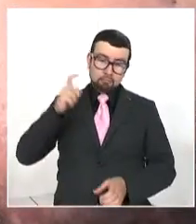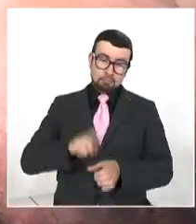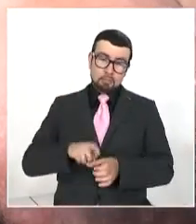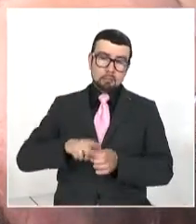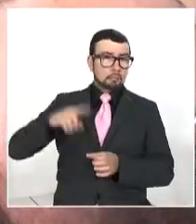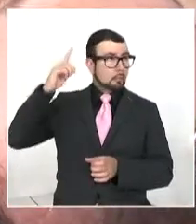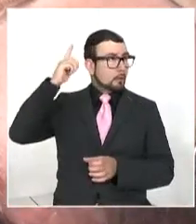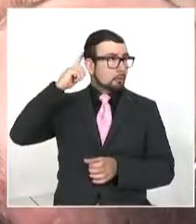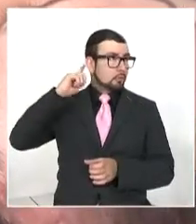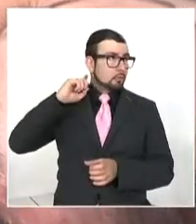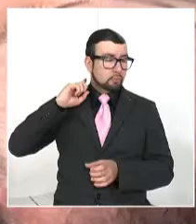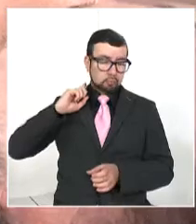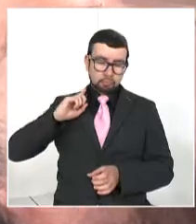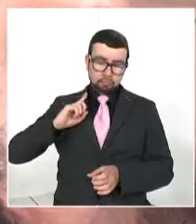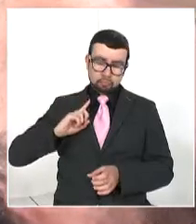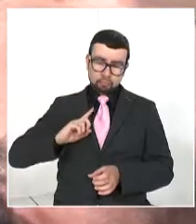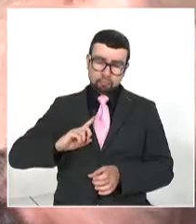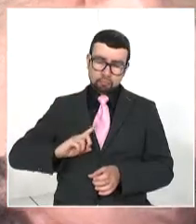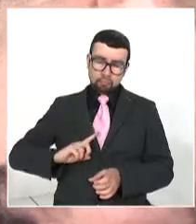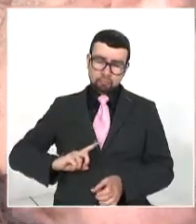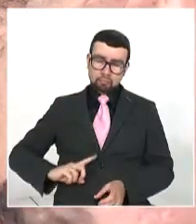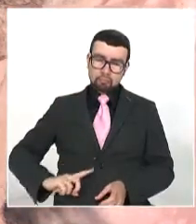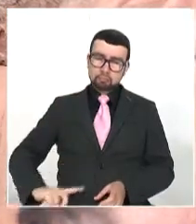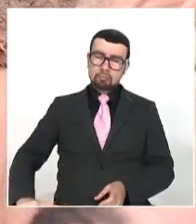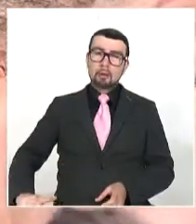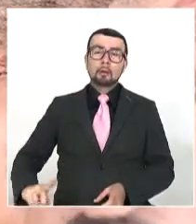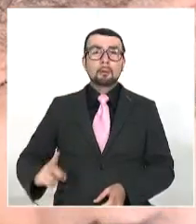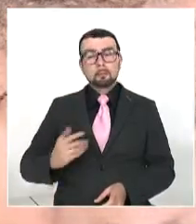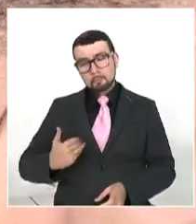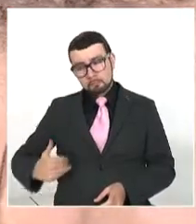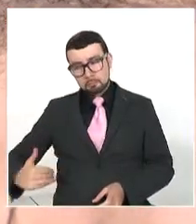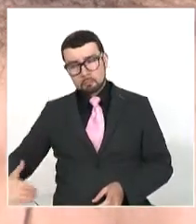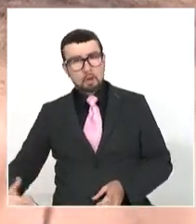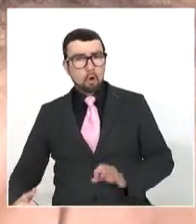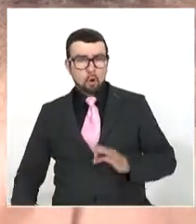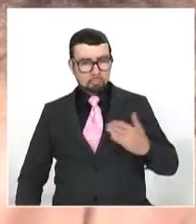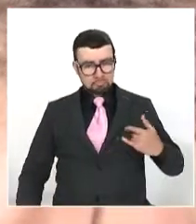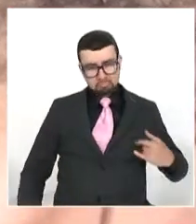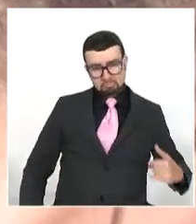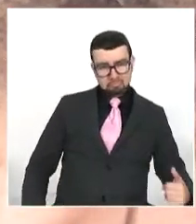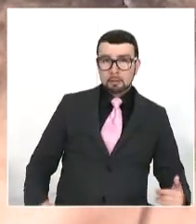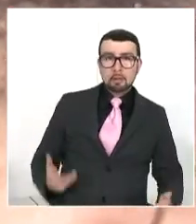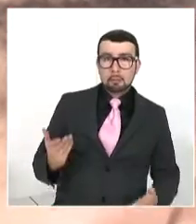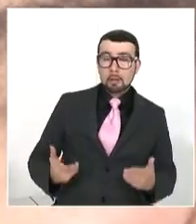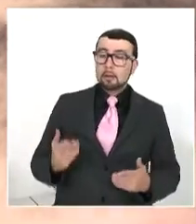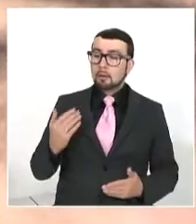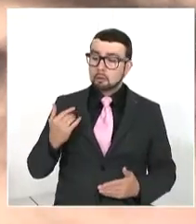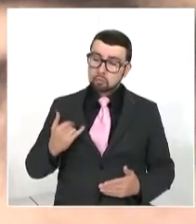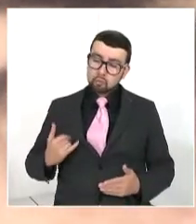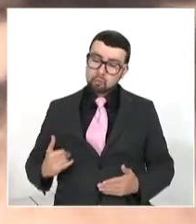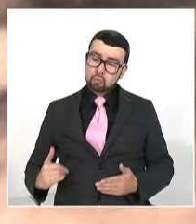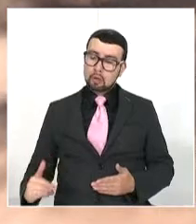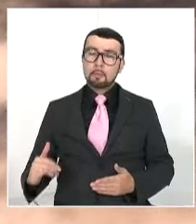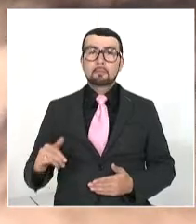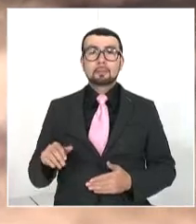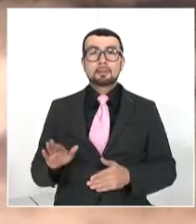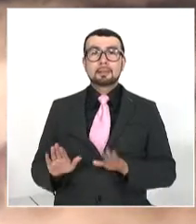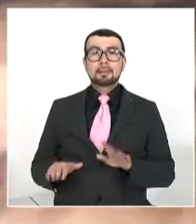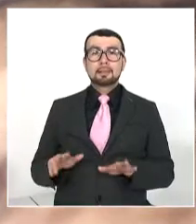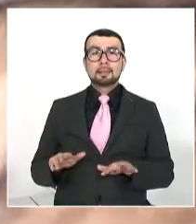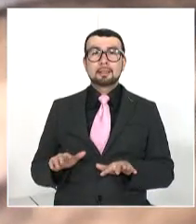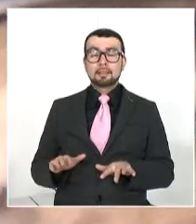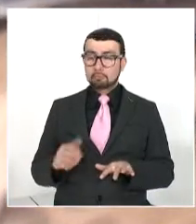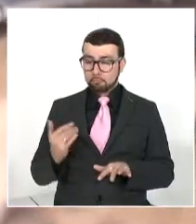por toda esta zona, baja por toda la parte lateral, baja por esta zona y termina aquí sobre los últimos dedos. Y este